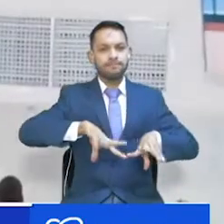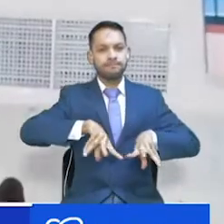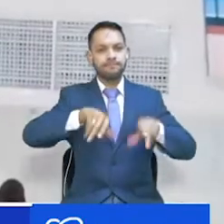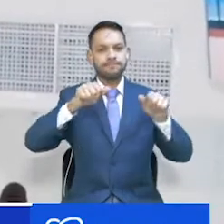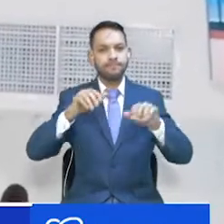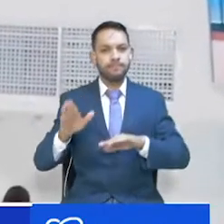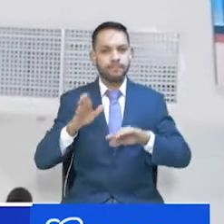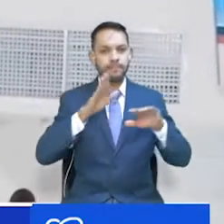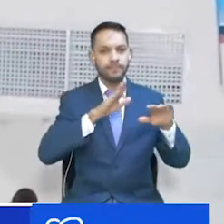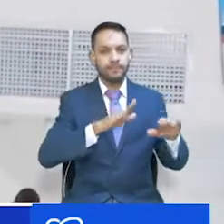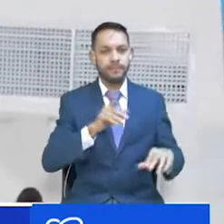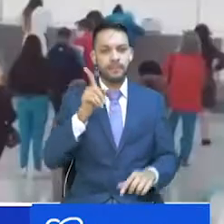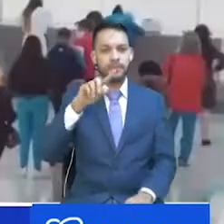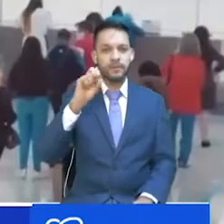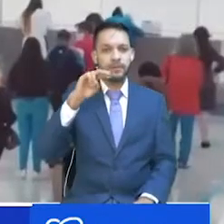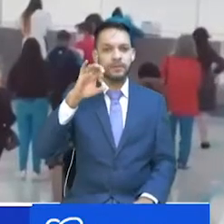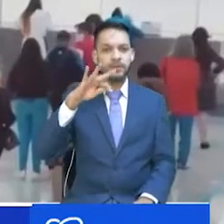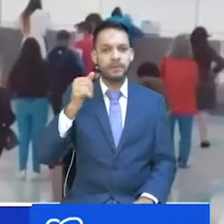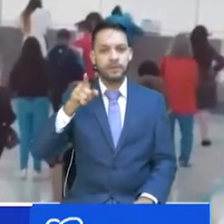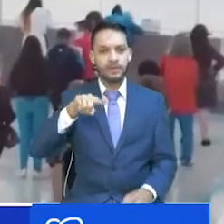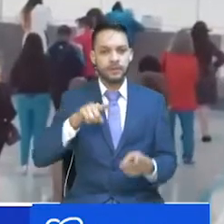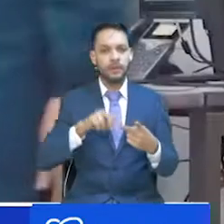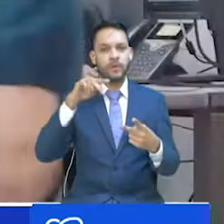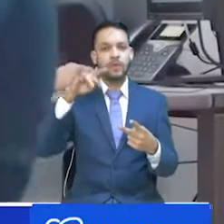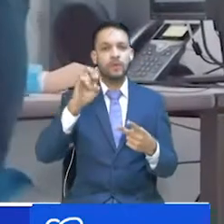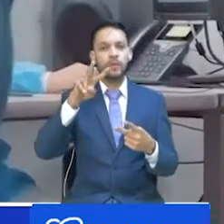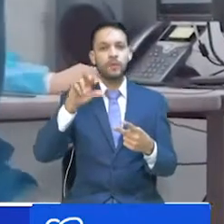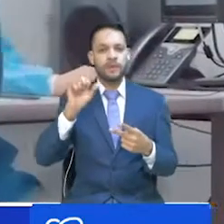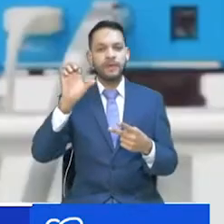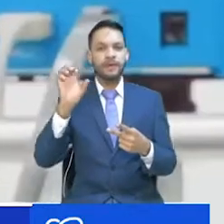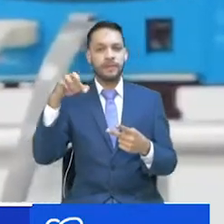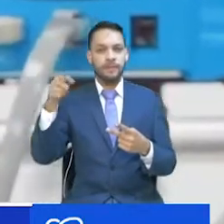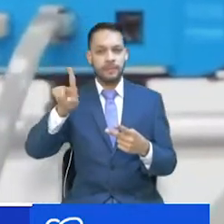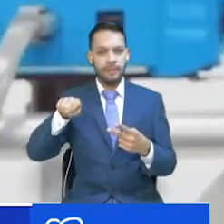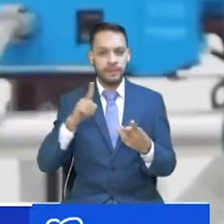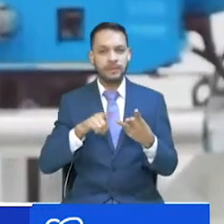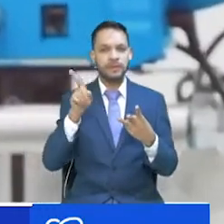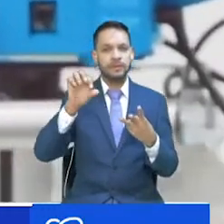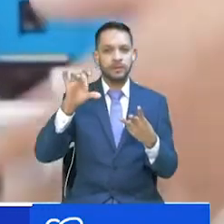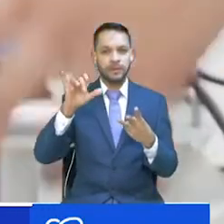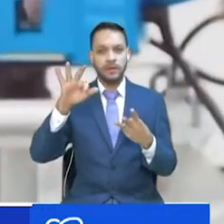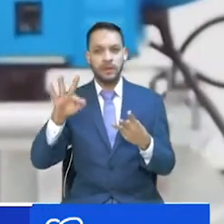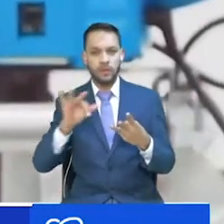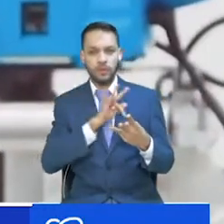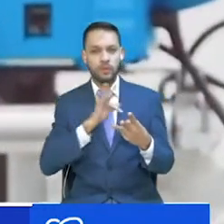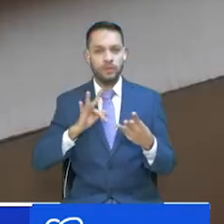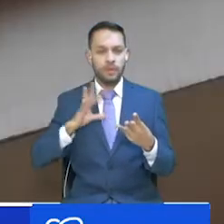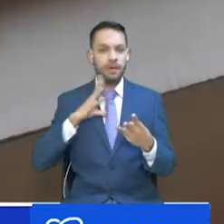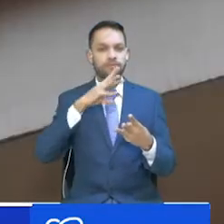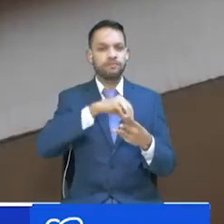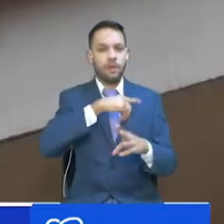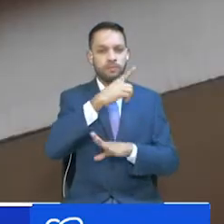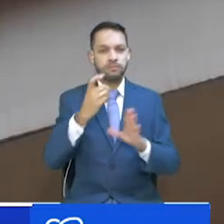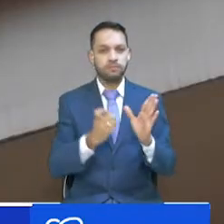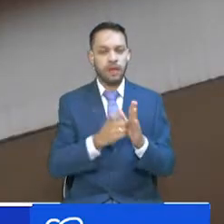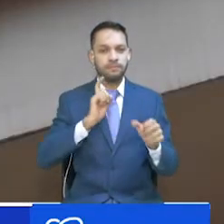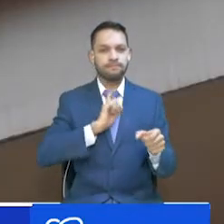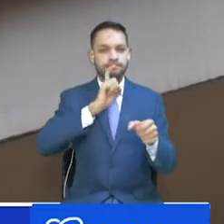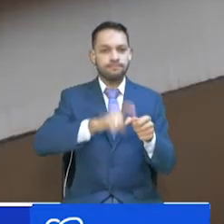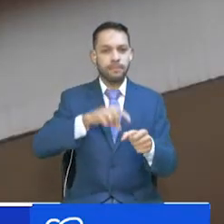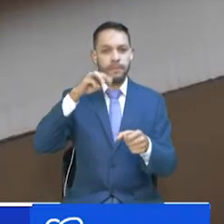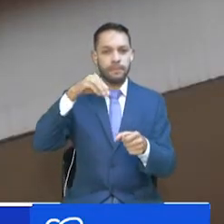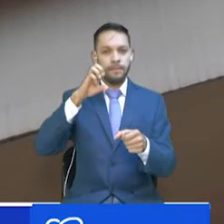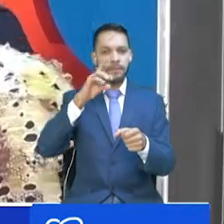sanitas sur a 9 psi salud total son las nuevas entidades en las que usted como usuario de medidas podrá quedar el